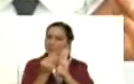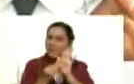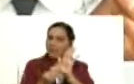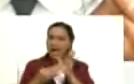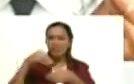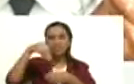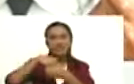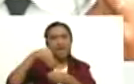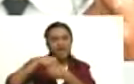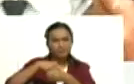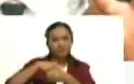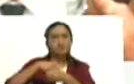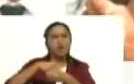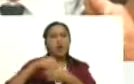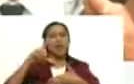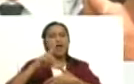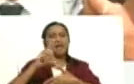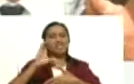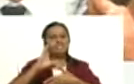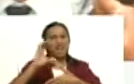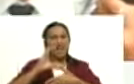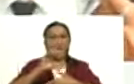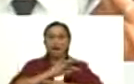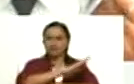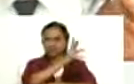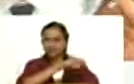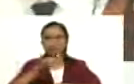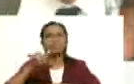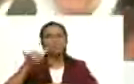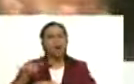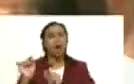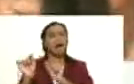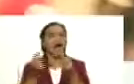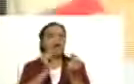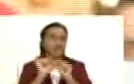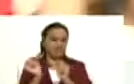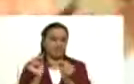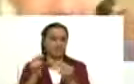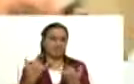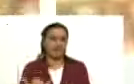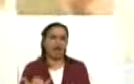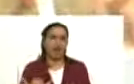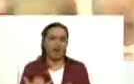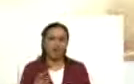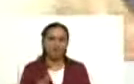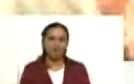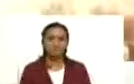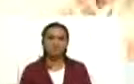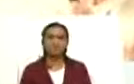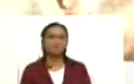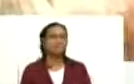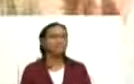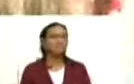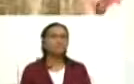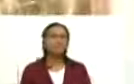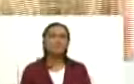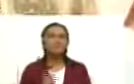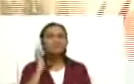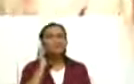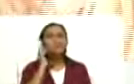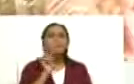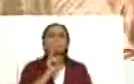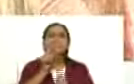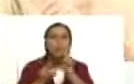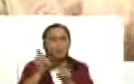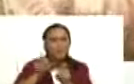y fortalecer nuestro camino. Pero ese es el debate que vamos a dar ahora. ¿Cómo consiguen la diferencia en los opuestos, esa